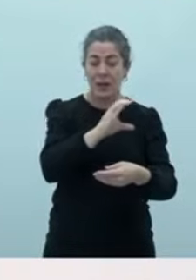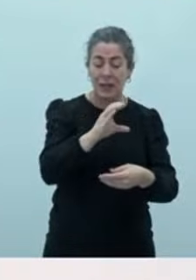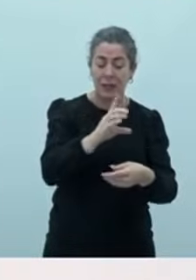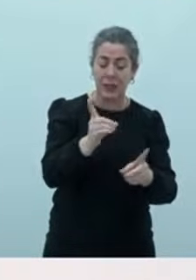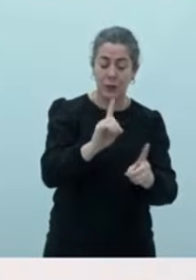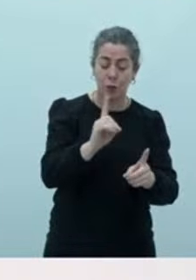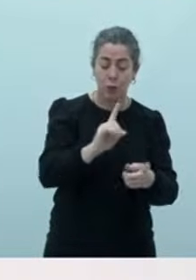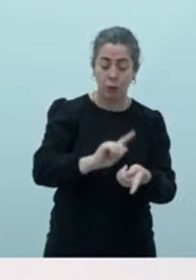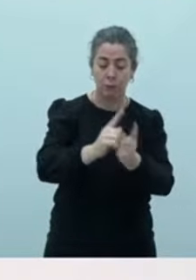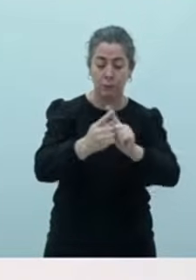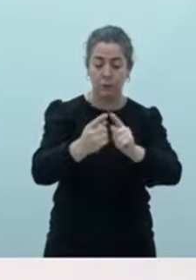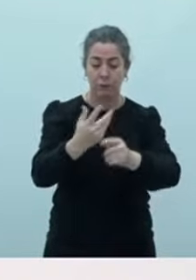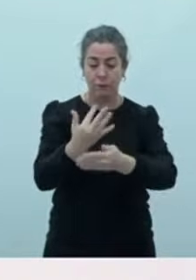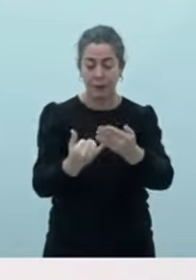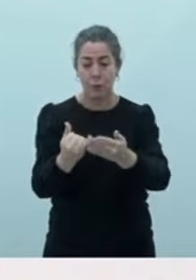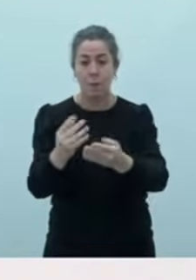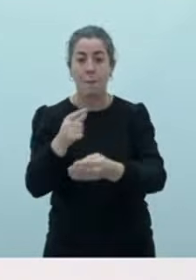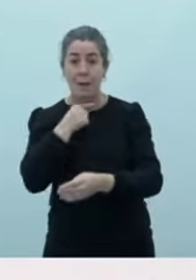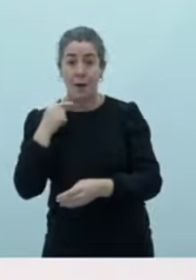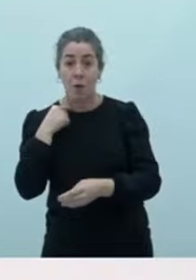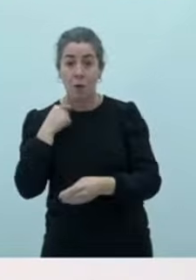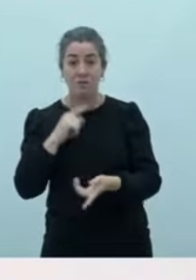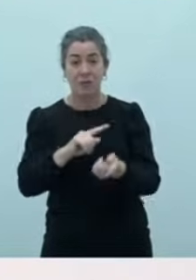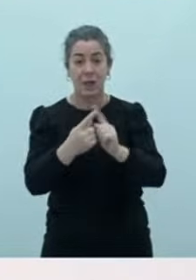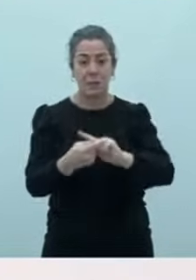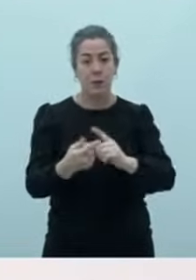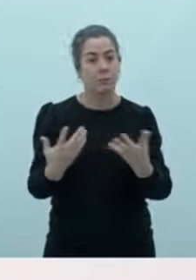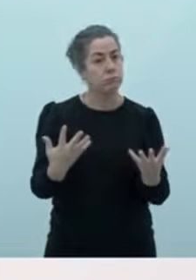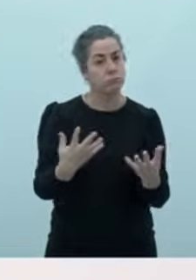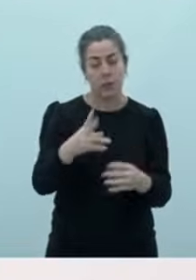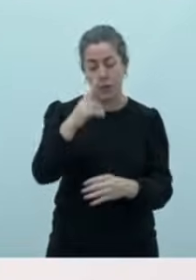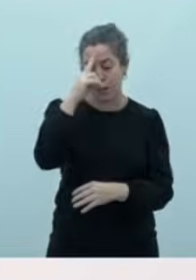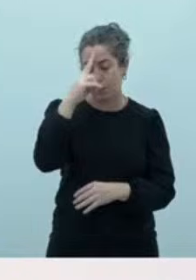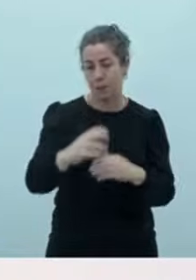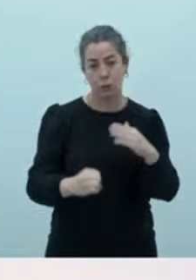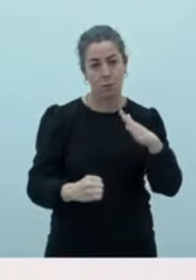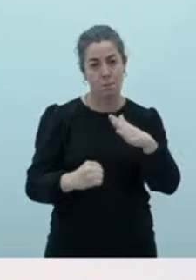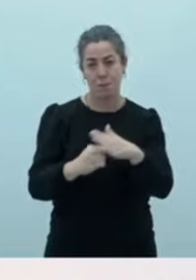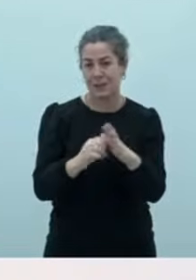que procedían de Badajoz. Máximo respeto, máxima